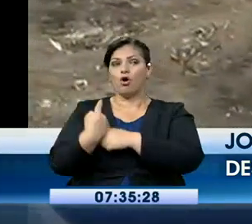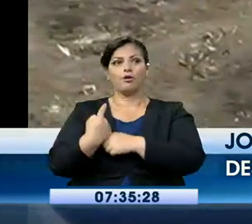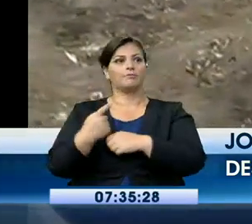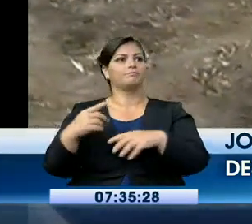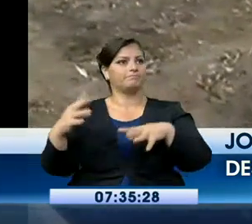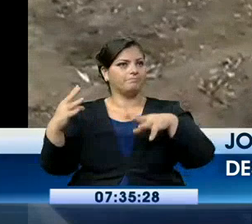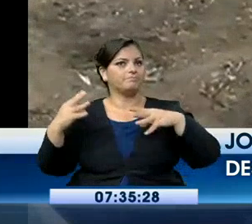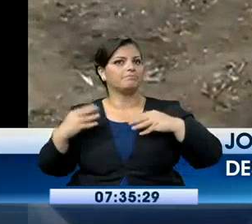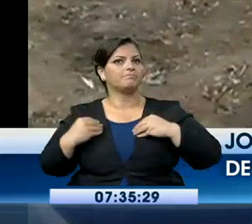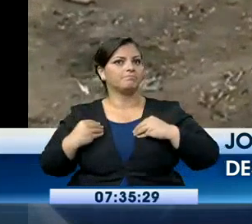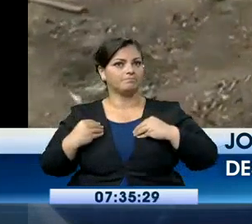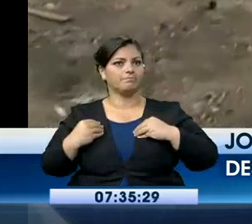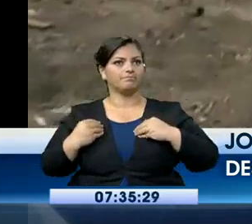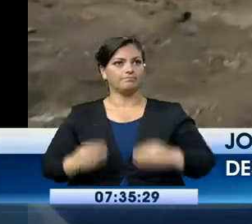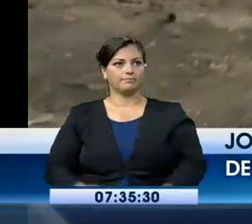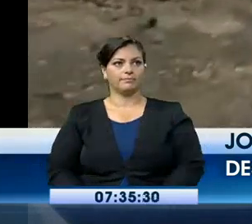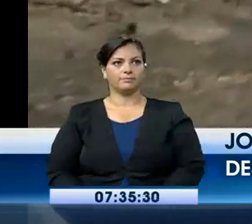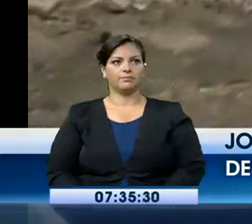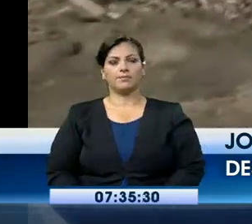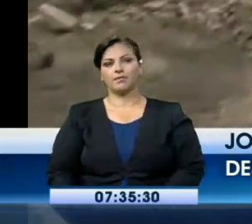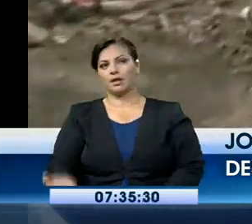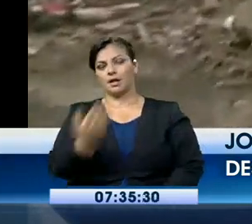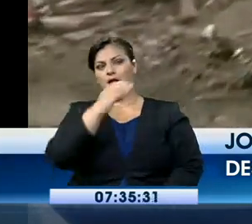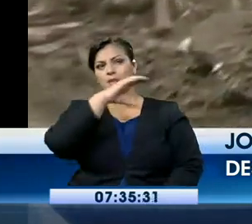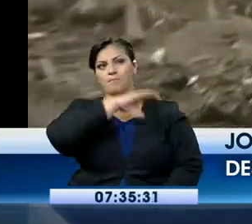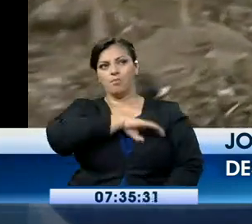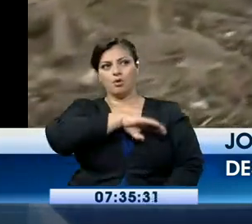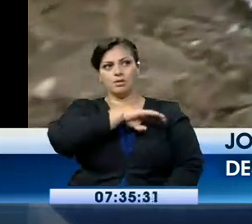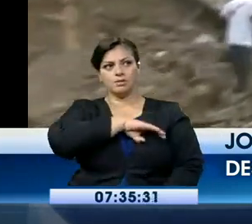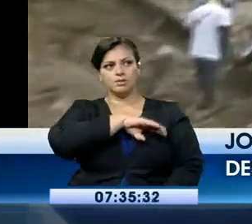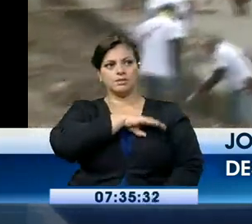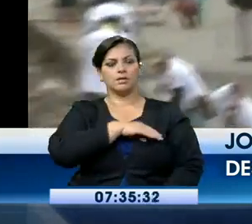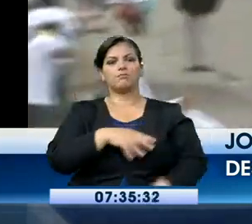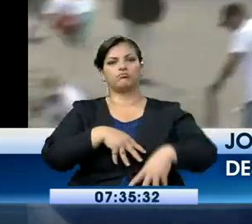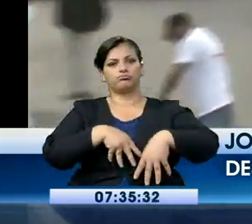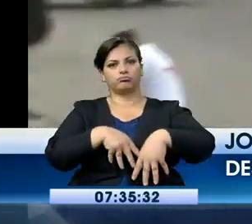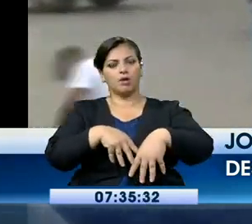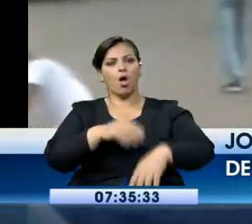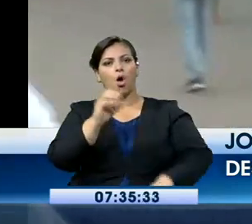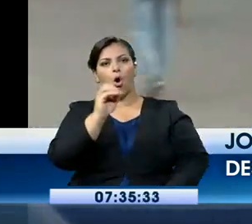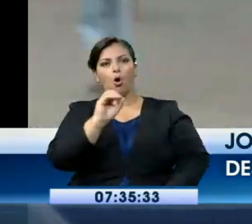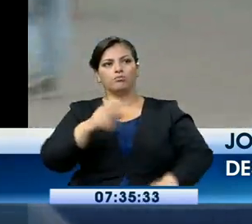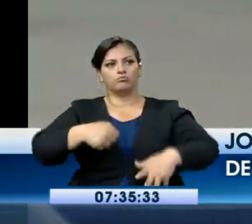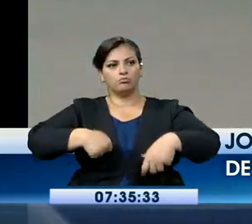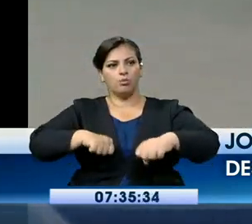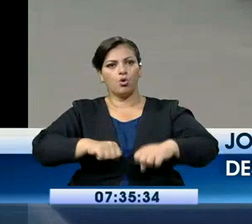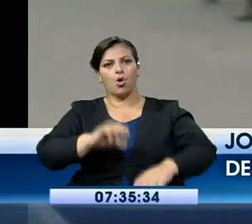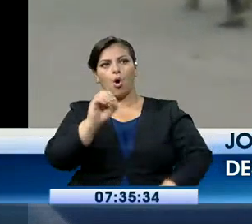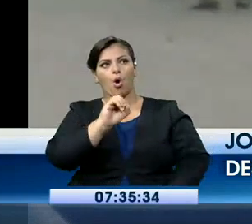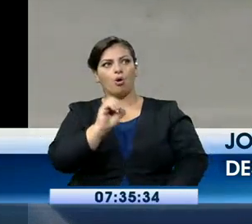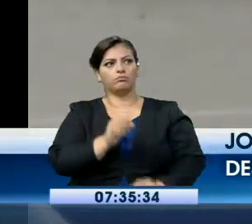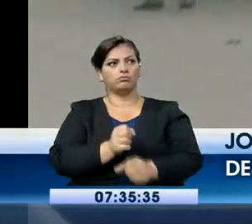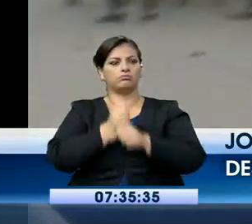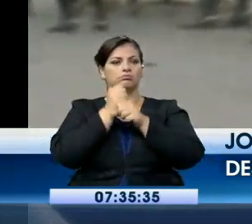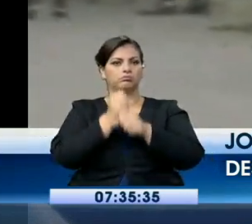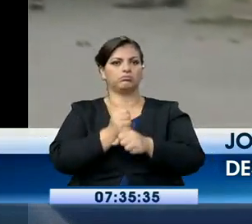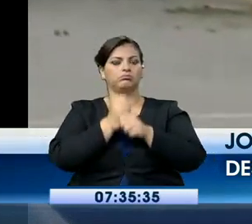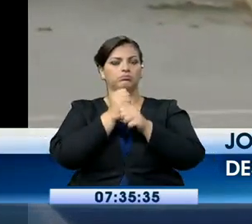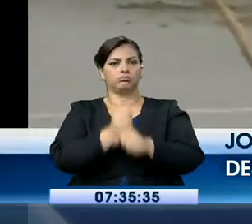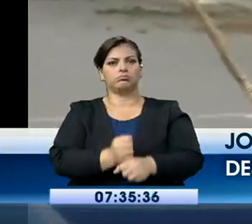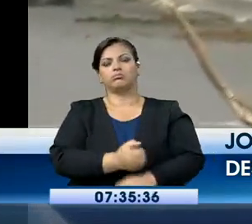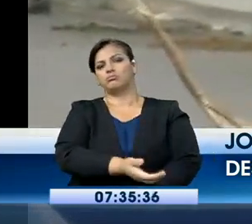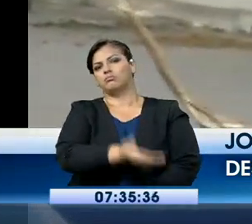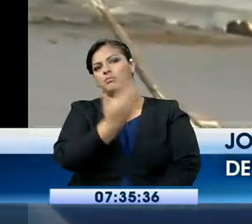caso, previamente se ha tomado un contacto con los moradores a efecto de proceder de manera pacífica, que ha sido el llamado tanto de la